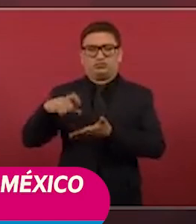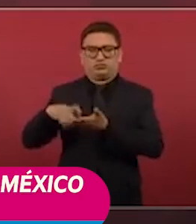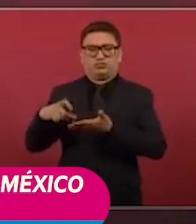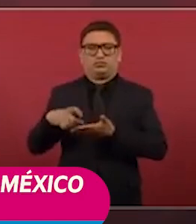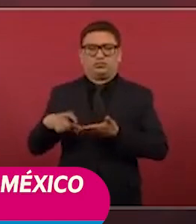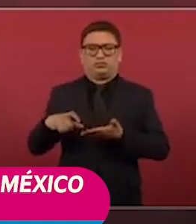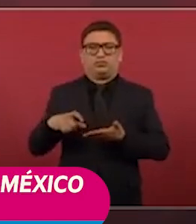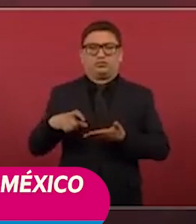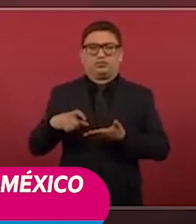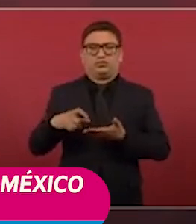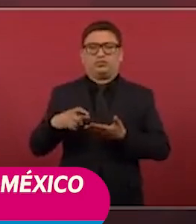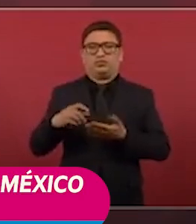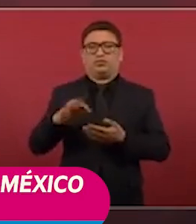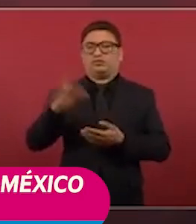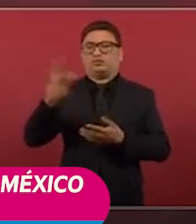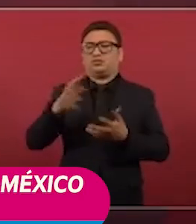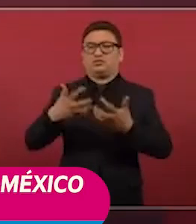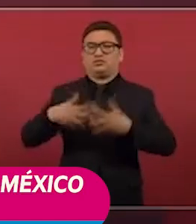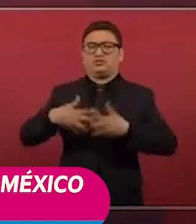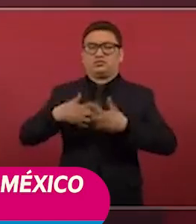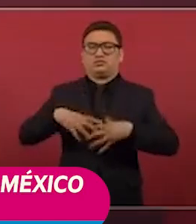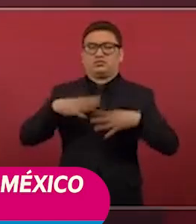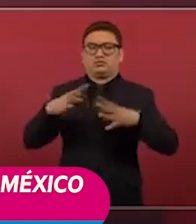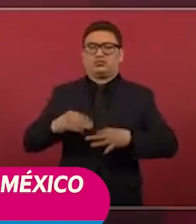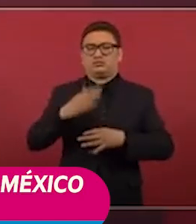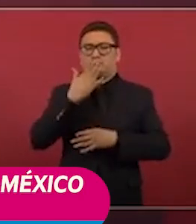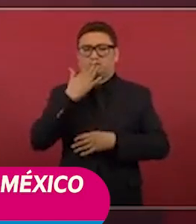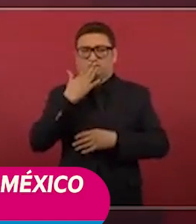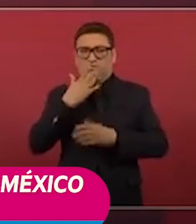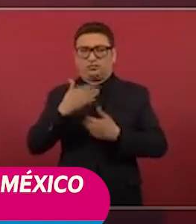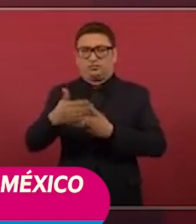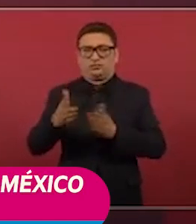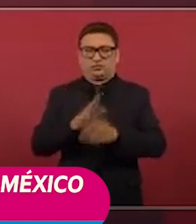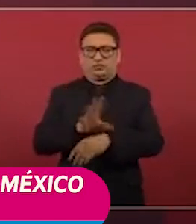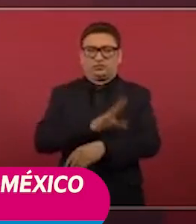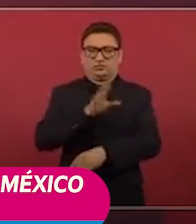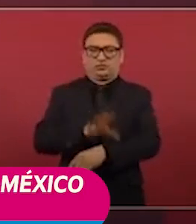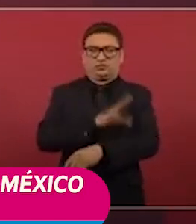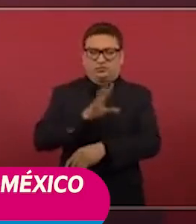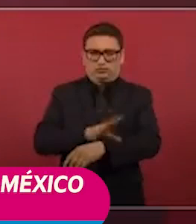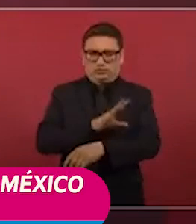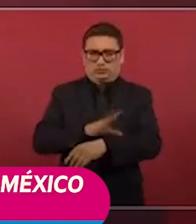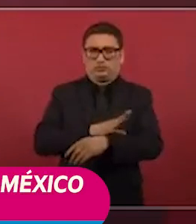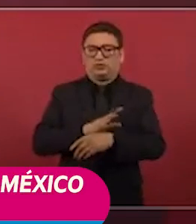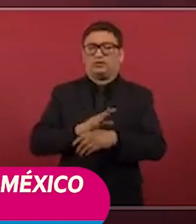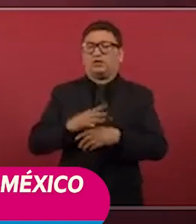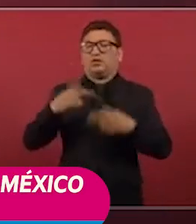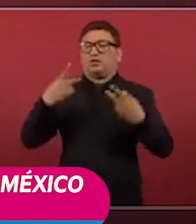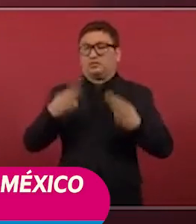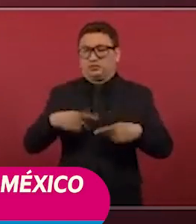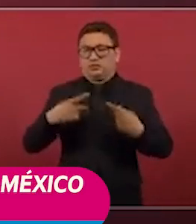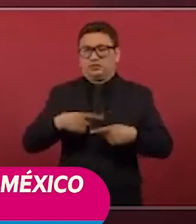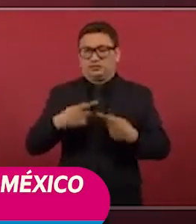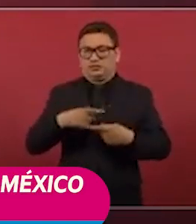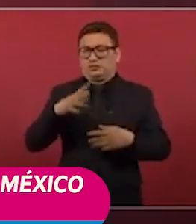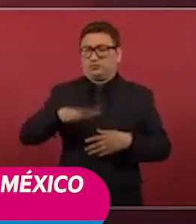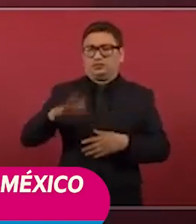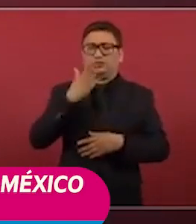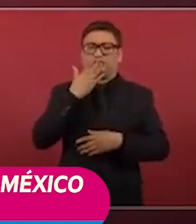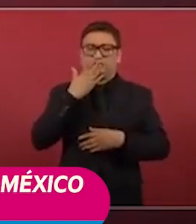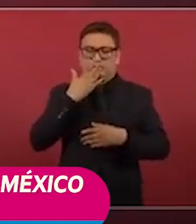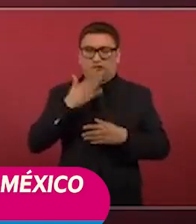se ponen las plantas de baterías en Sonora, sí se da trabajo a los sonorenses, a